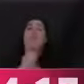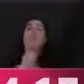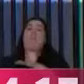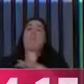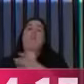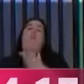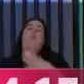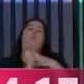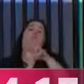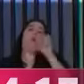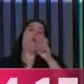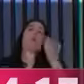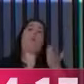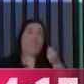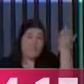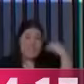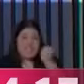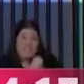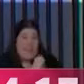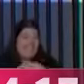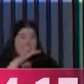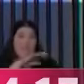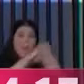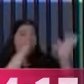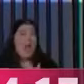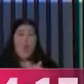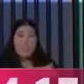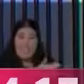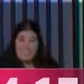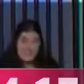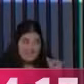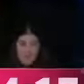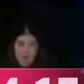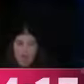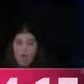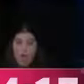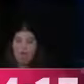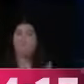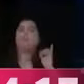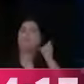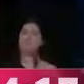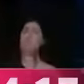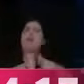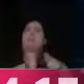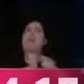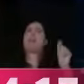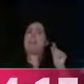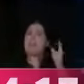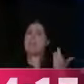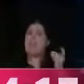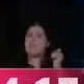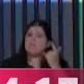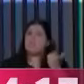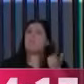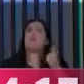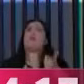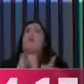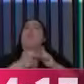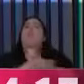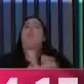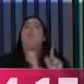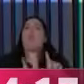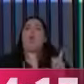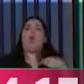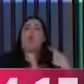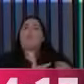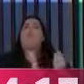vos trabajaste en el Banco Central, ¿vos trabajaste en el Banco Central, sí o no? Sí, hice una pasantía, para eso no hubo que hacer. ¿Y por qué no te la renovaron?